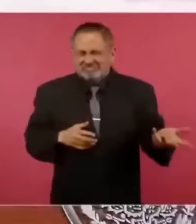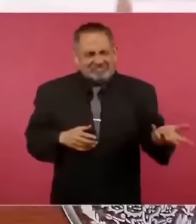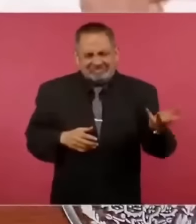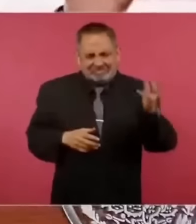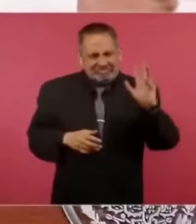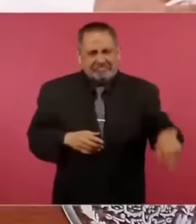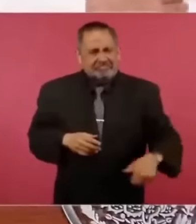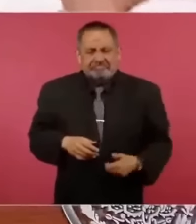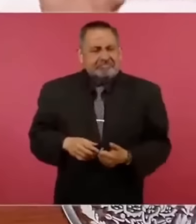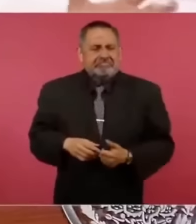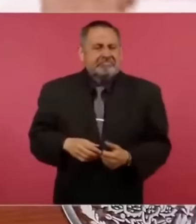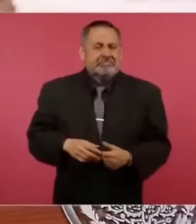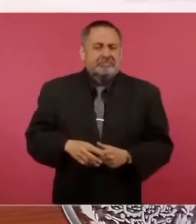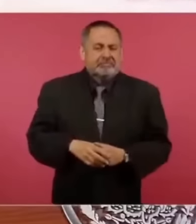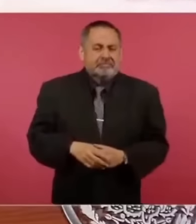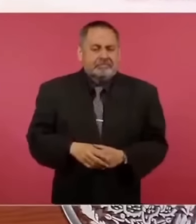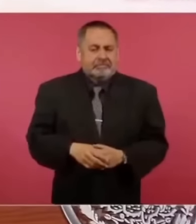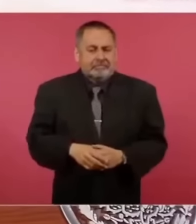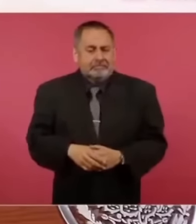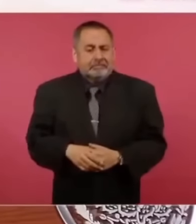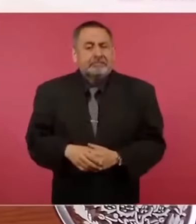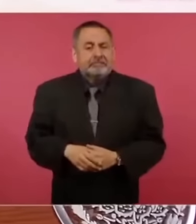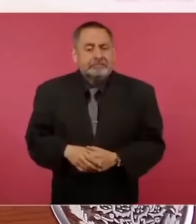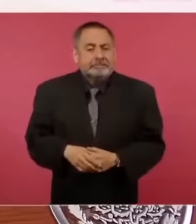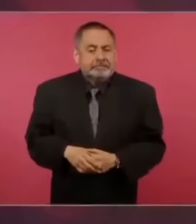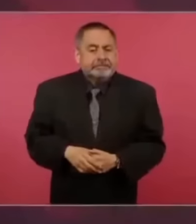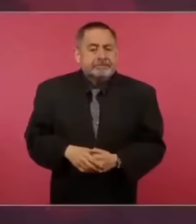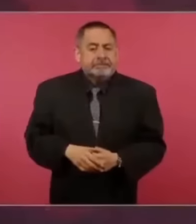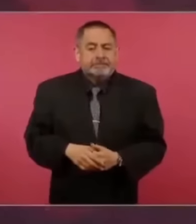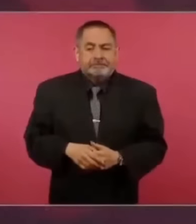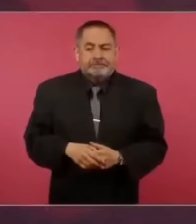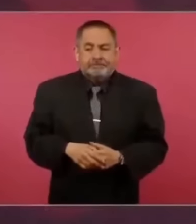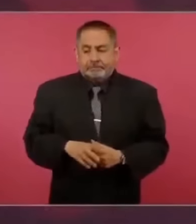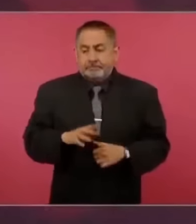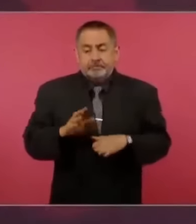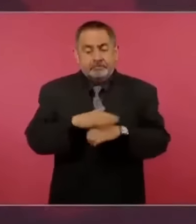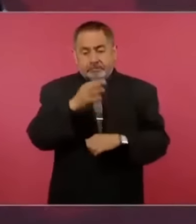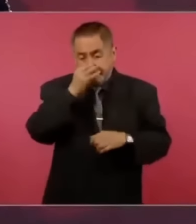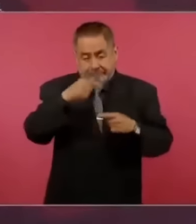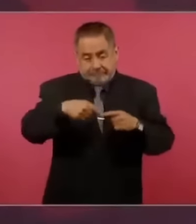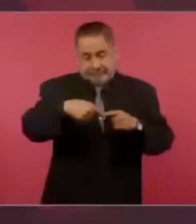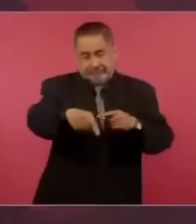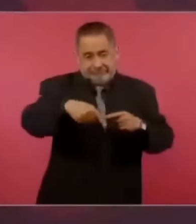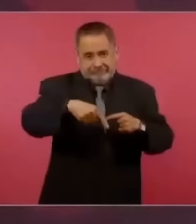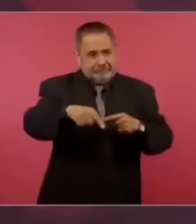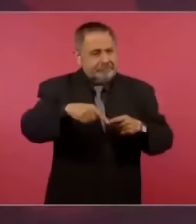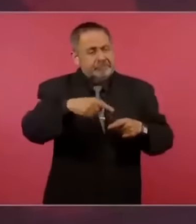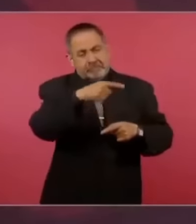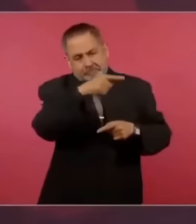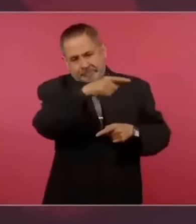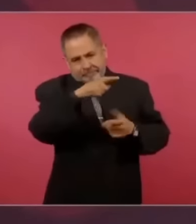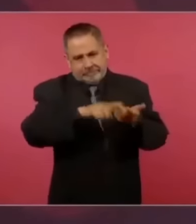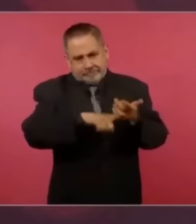porque se está llevando a cabo, se estaba llevando a cabo